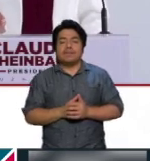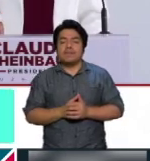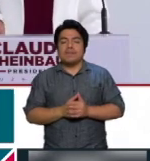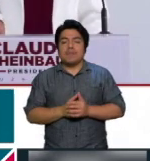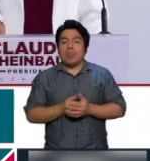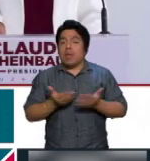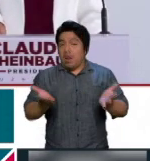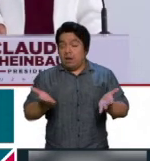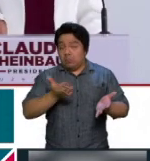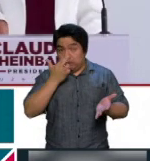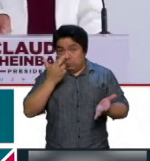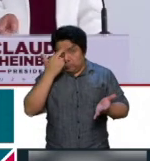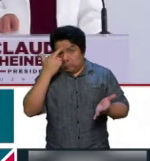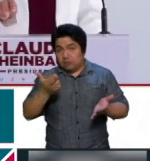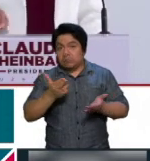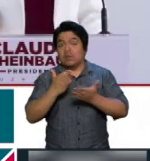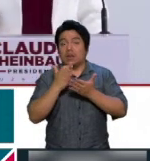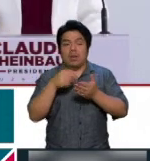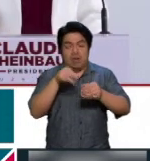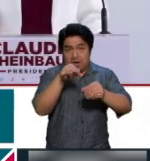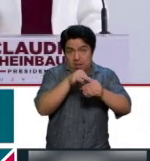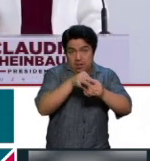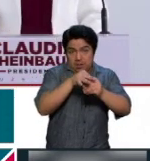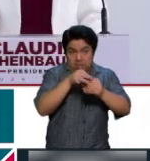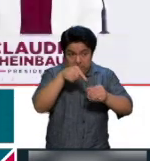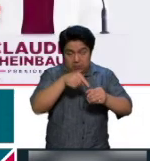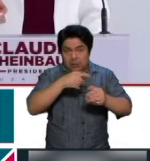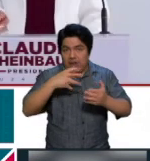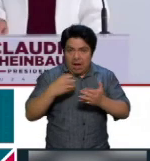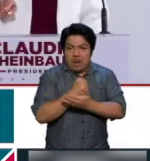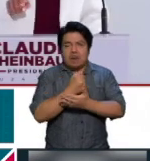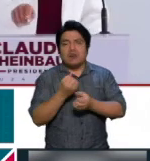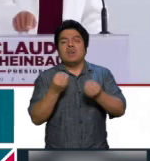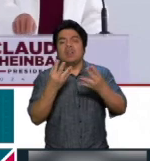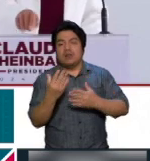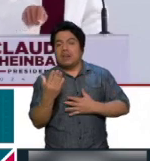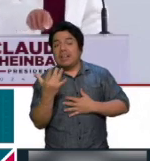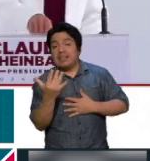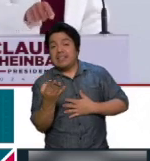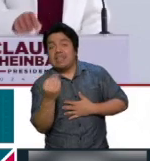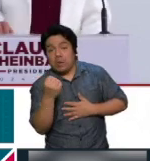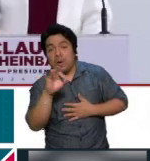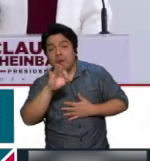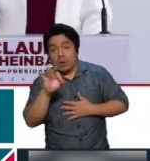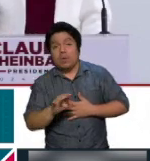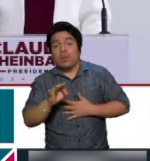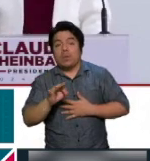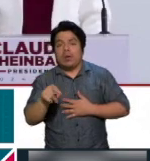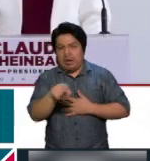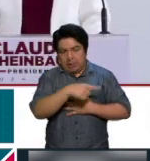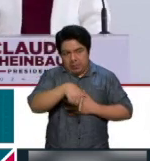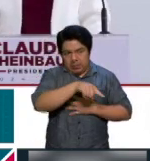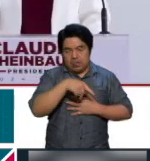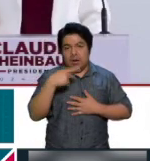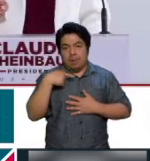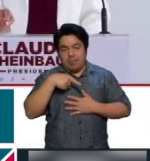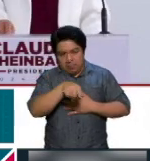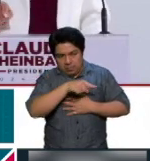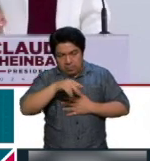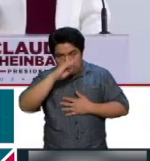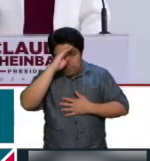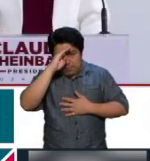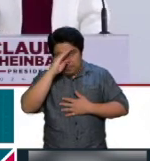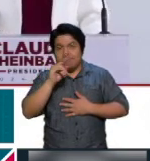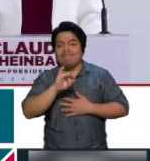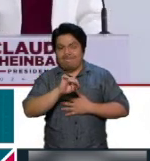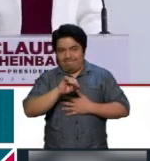Nosotros ganamos la elección con el 59%. Más del 59% considera que es